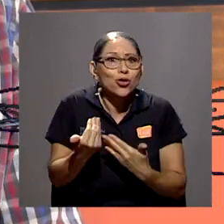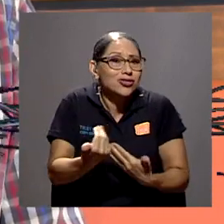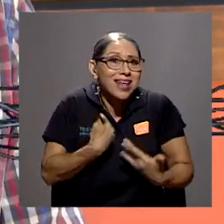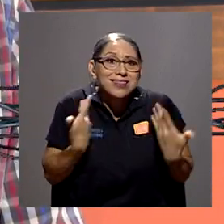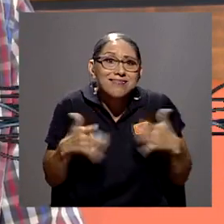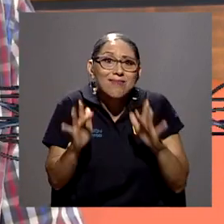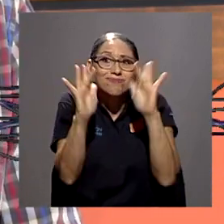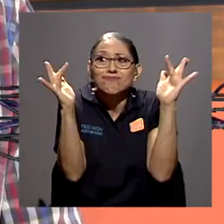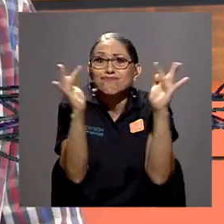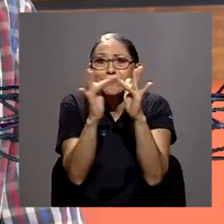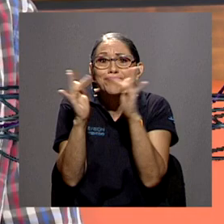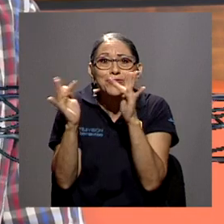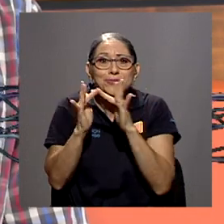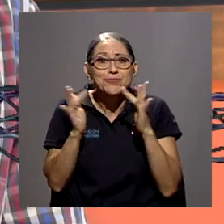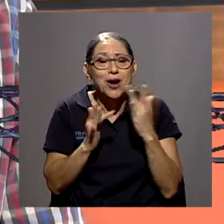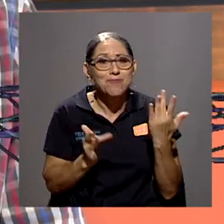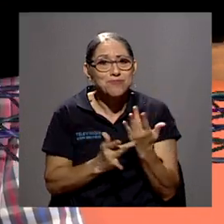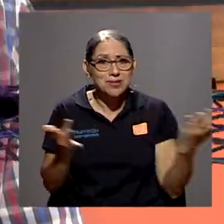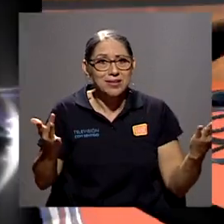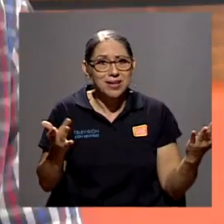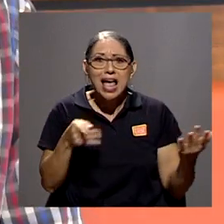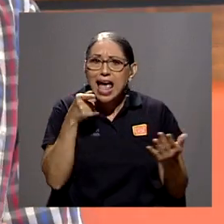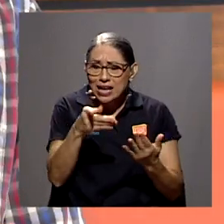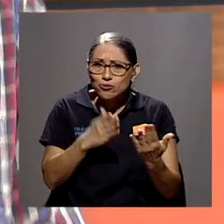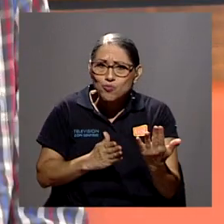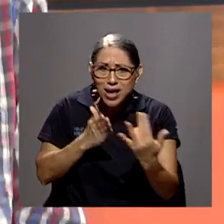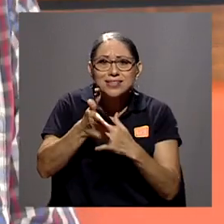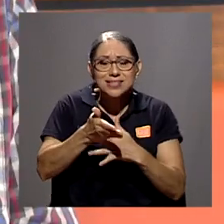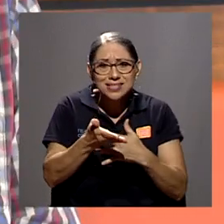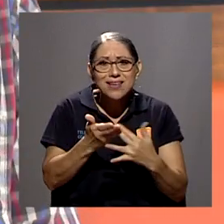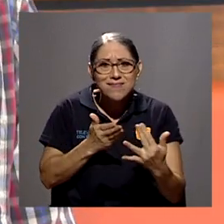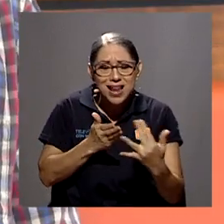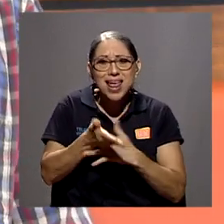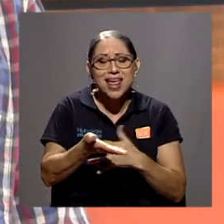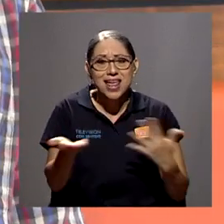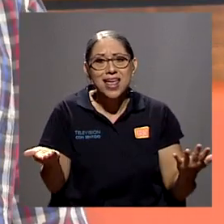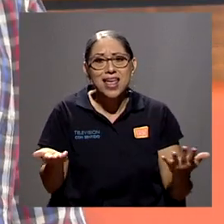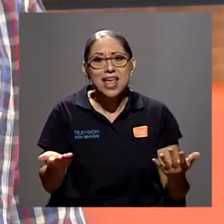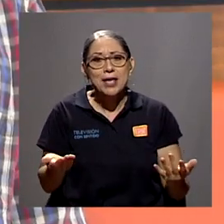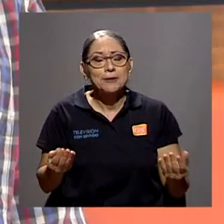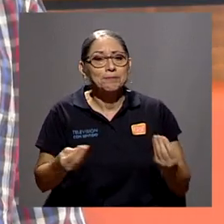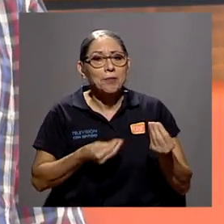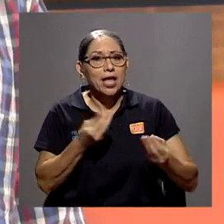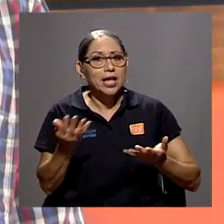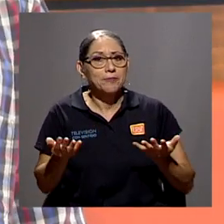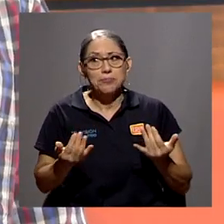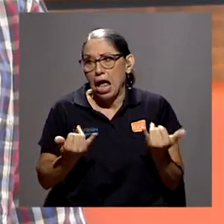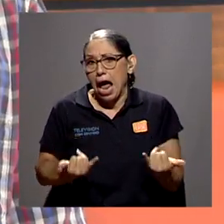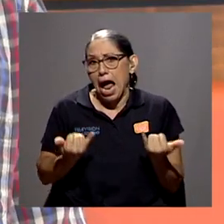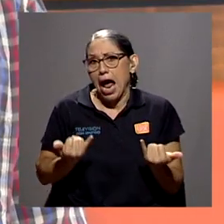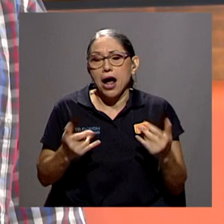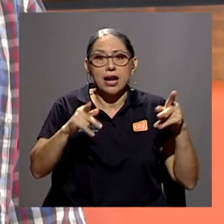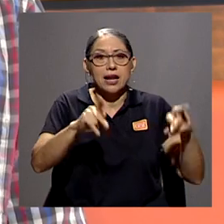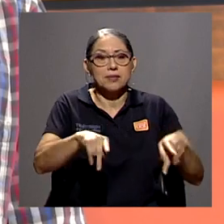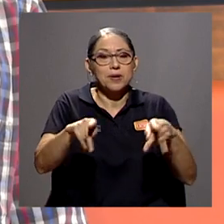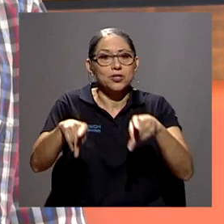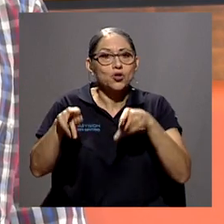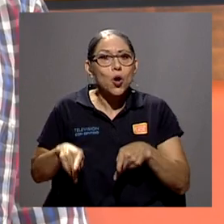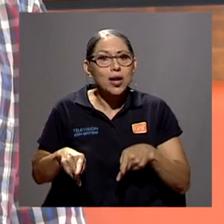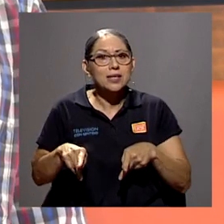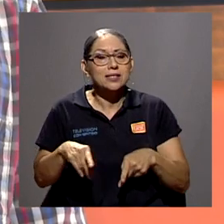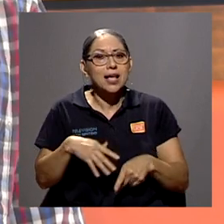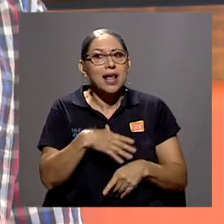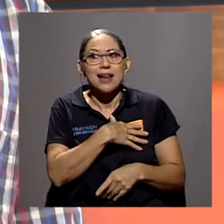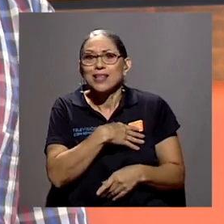entonces en eso lo vuelve también muy accesible verdad pasa que que ahora las personas les gusta